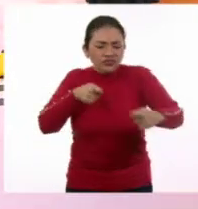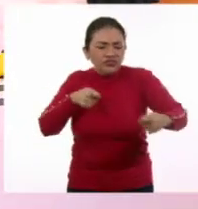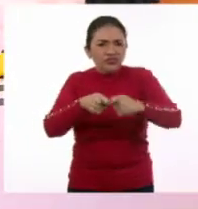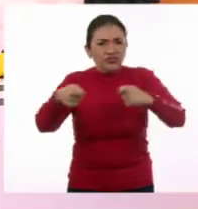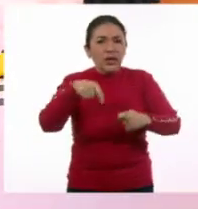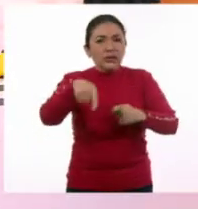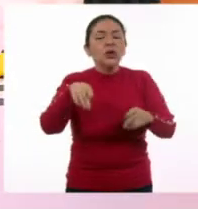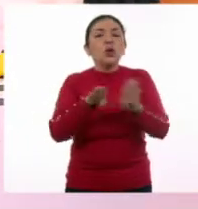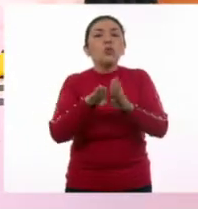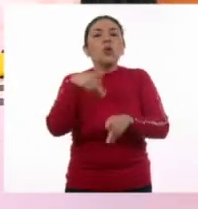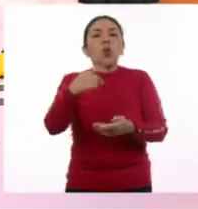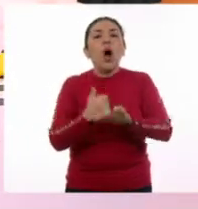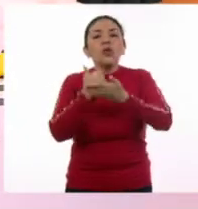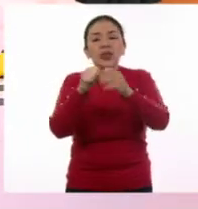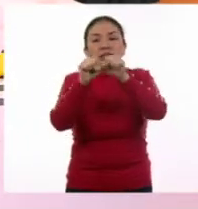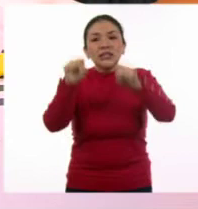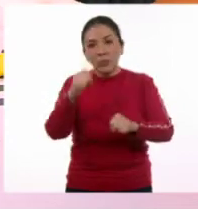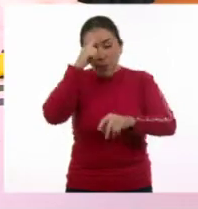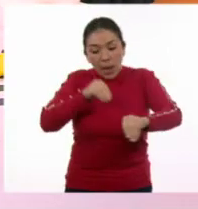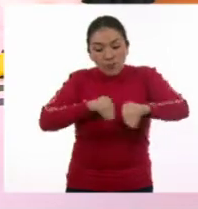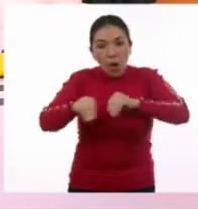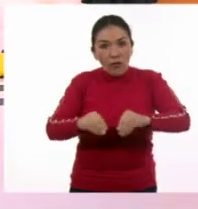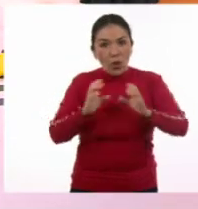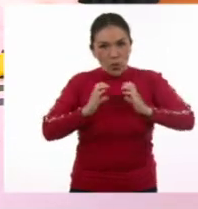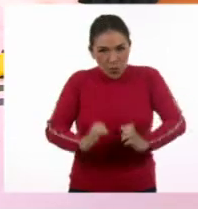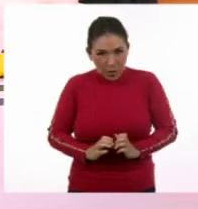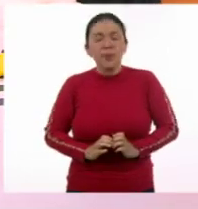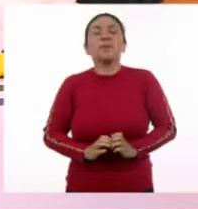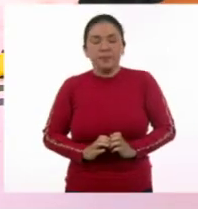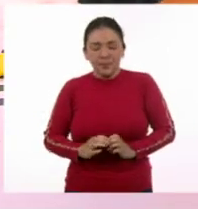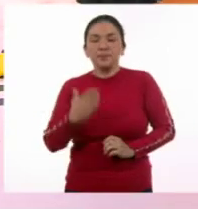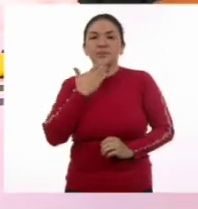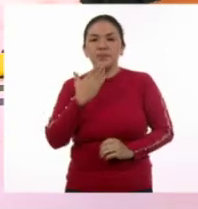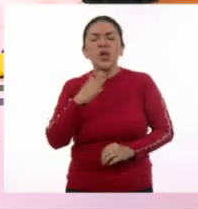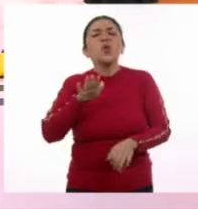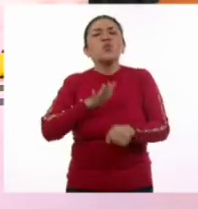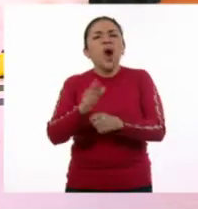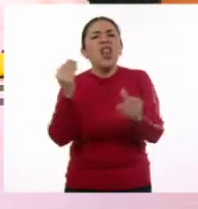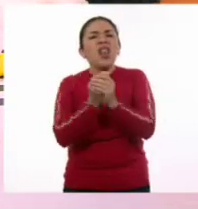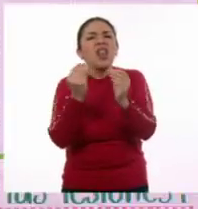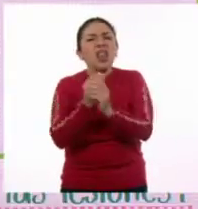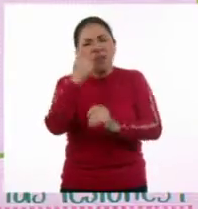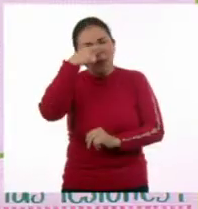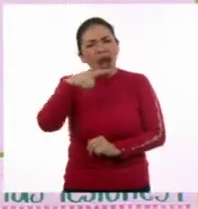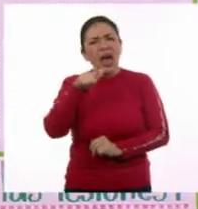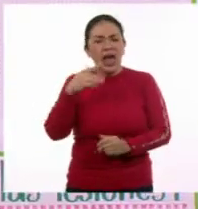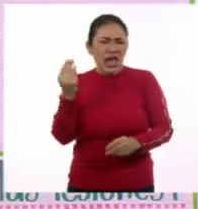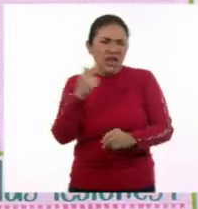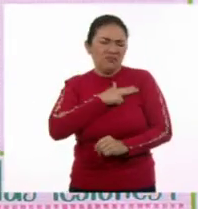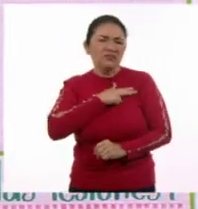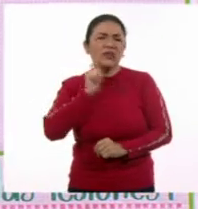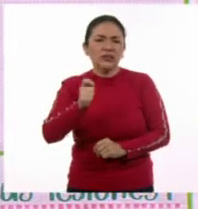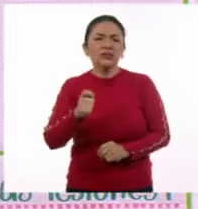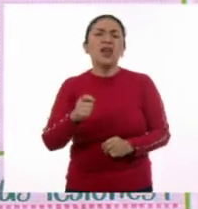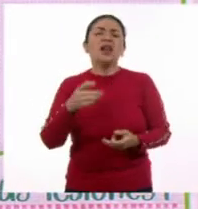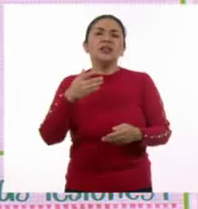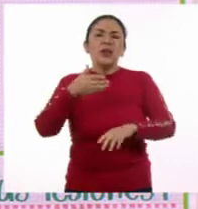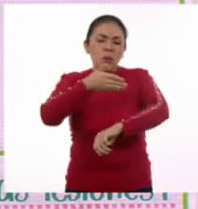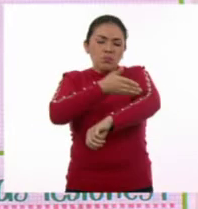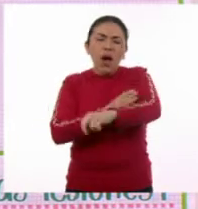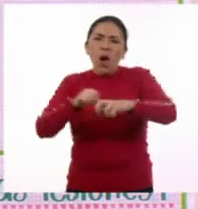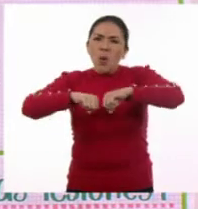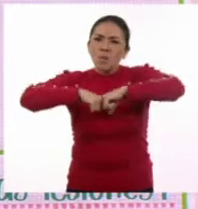locomotor exactamente ok ahora cuáles eran los tipos de lesiones que vimos esguince fractura